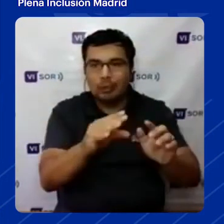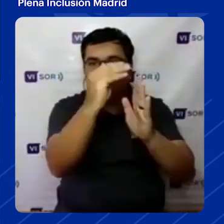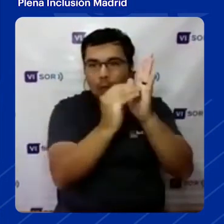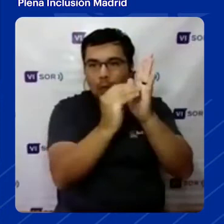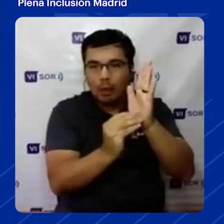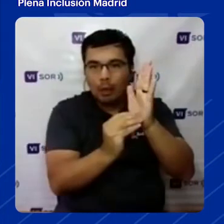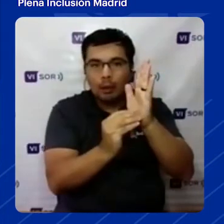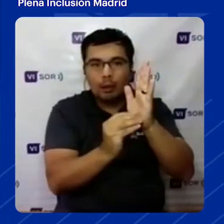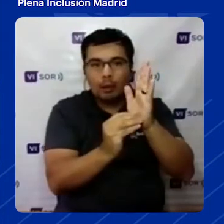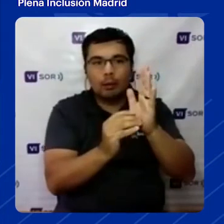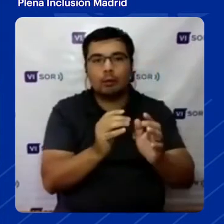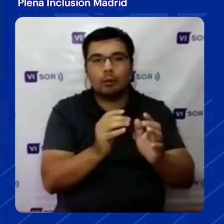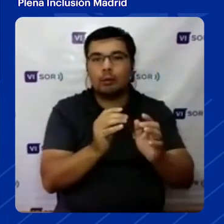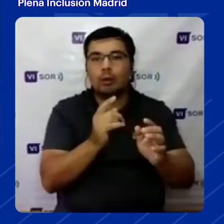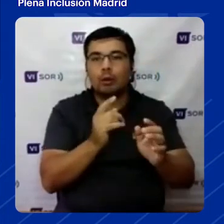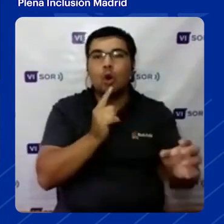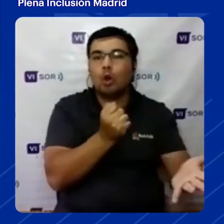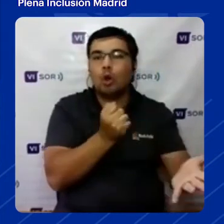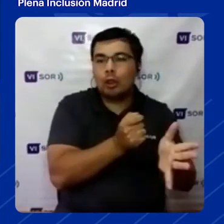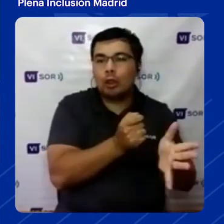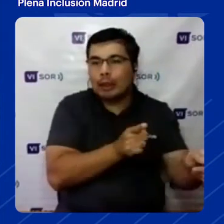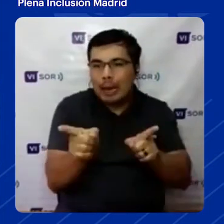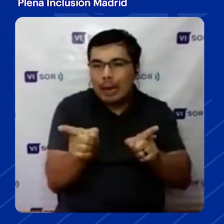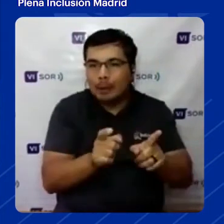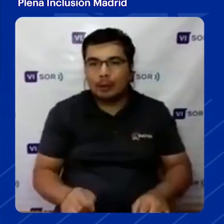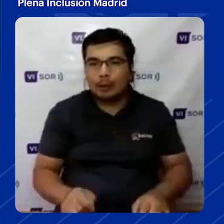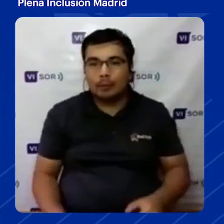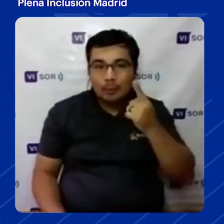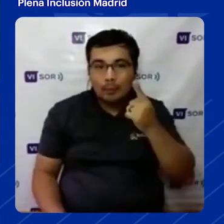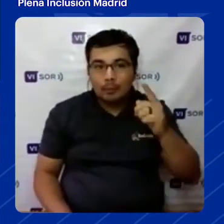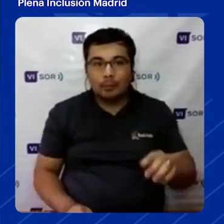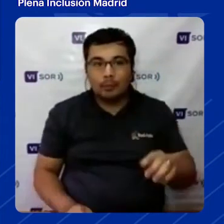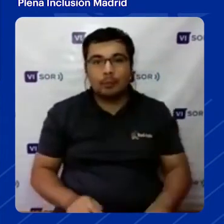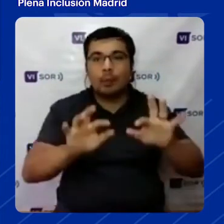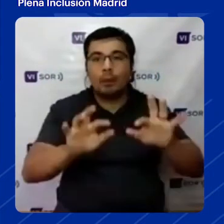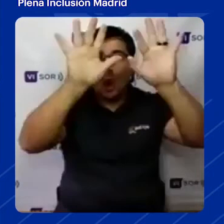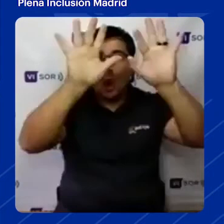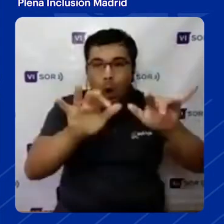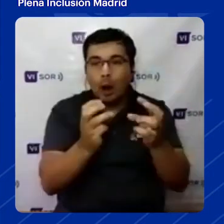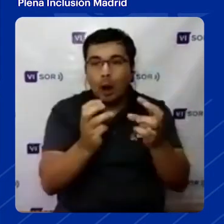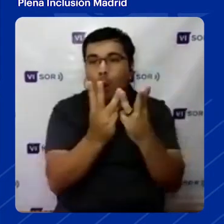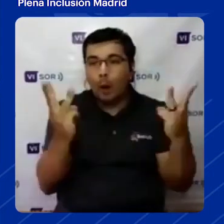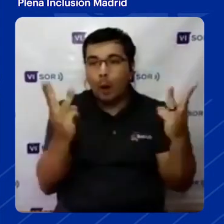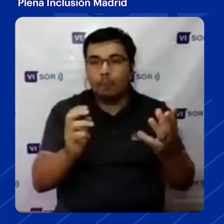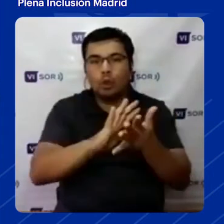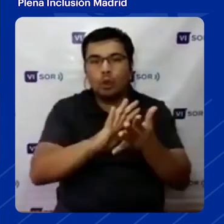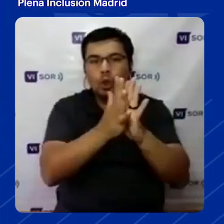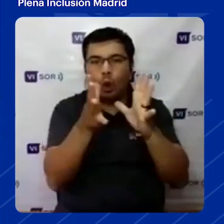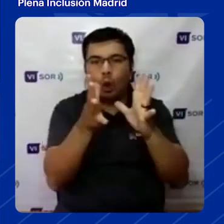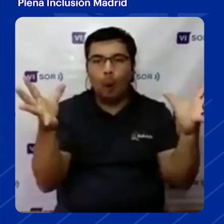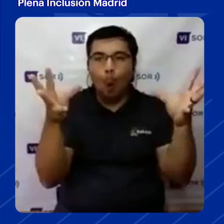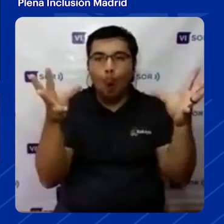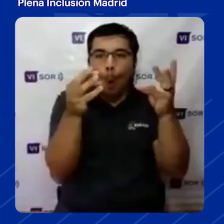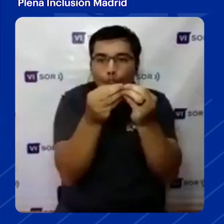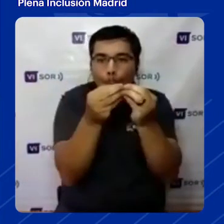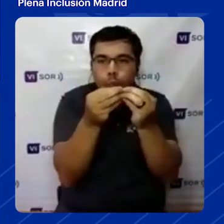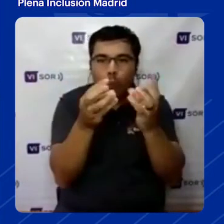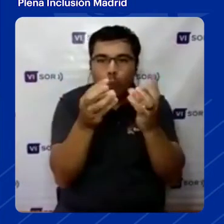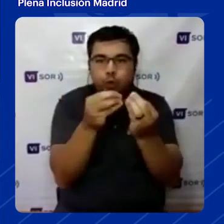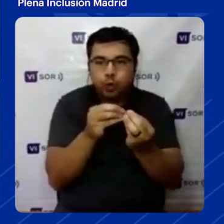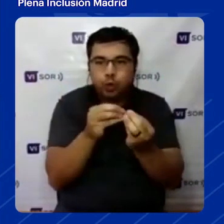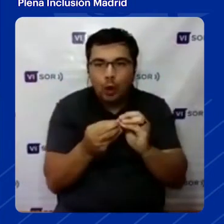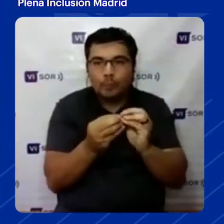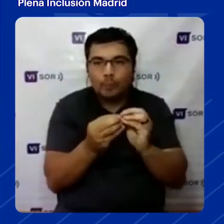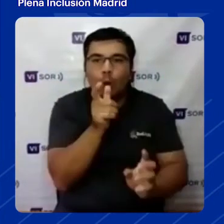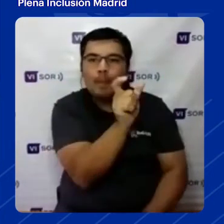web. Entonces ven incluso que está todo como encajado, con una letra pequeña, con